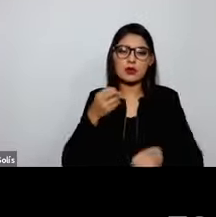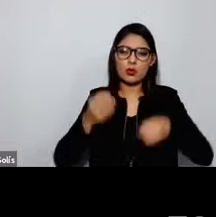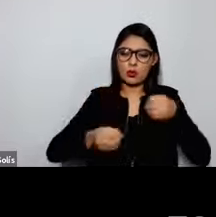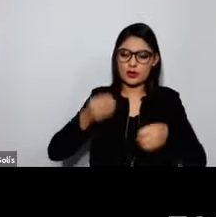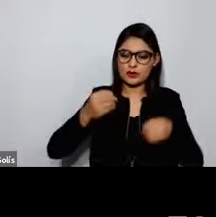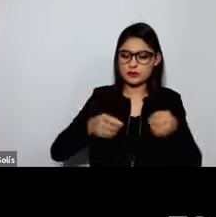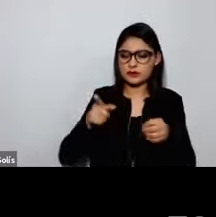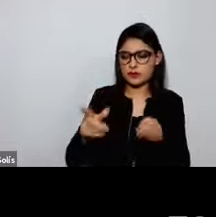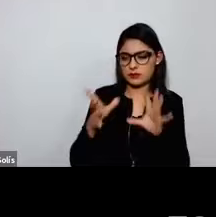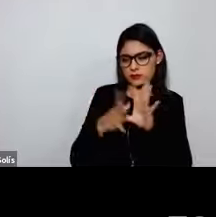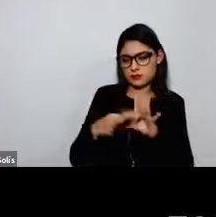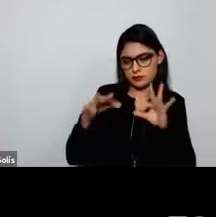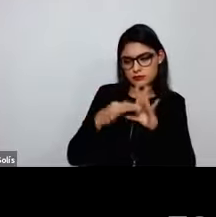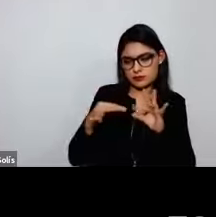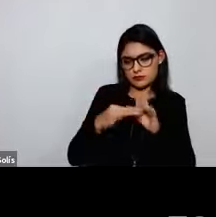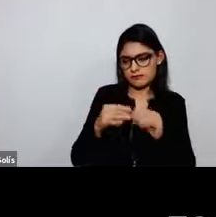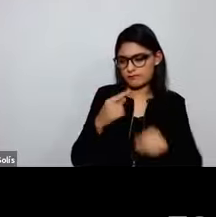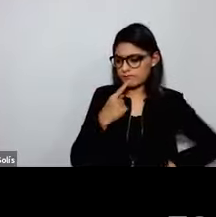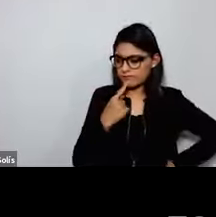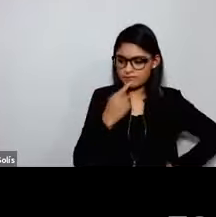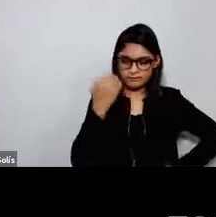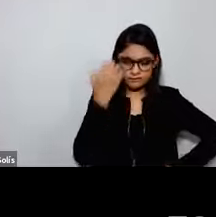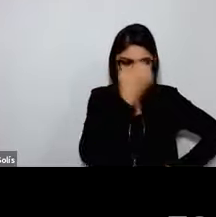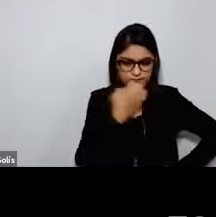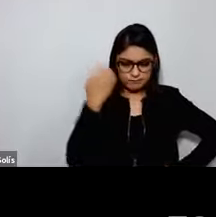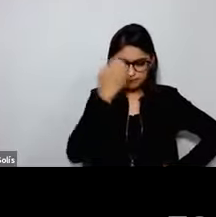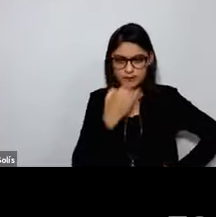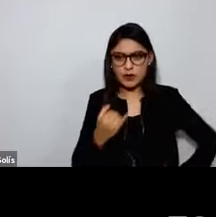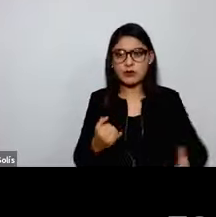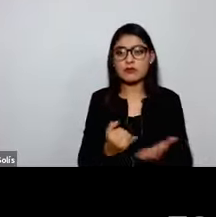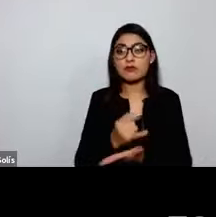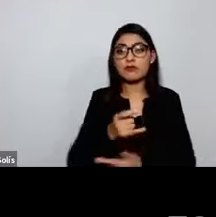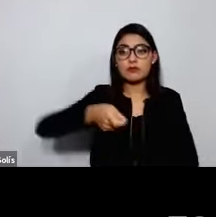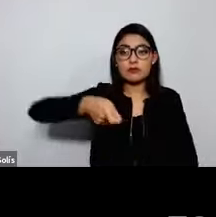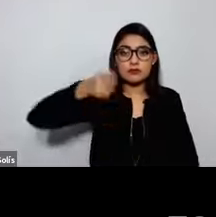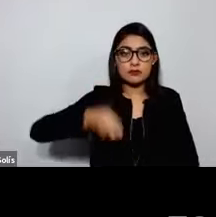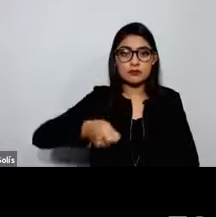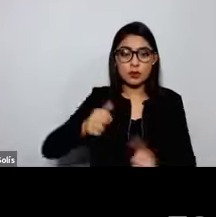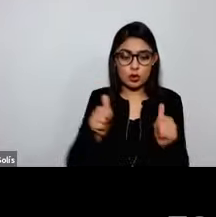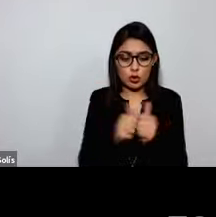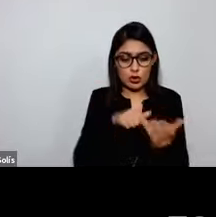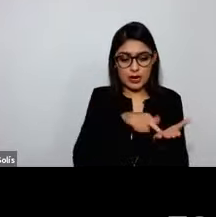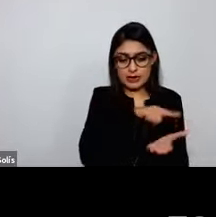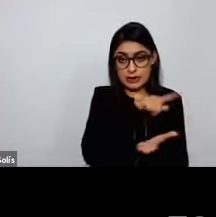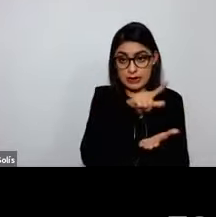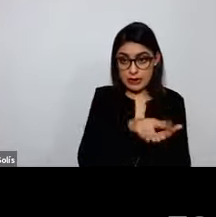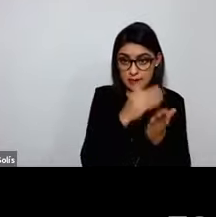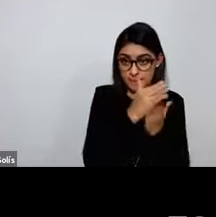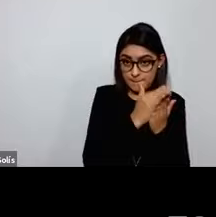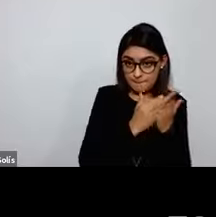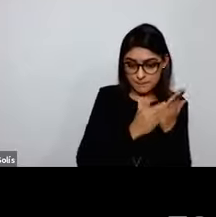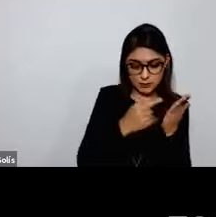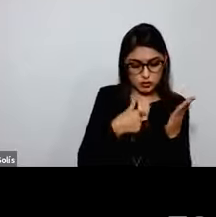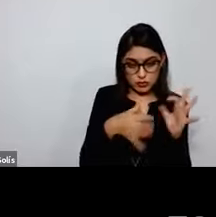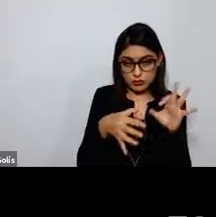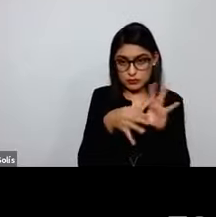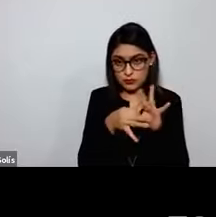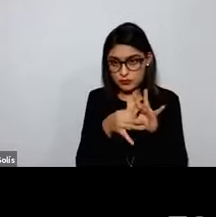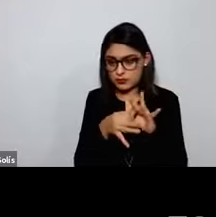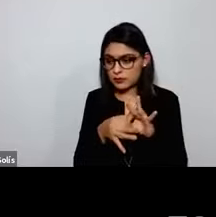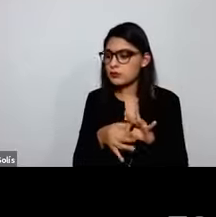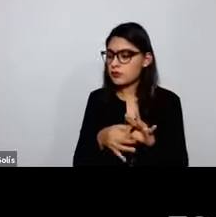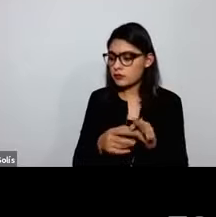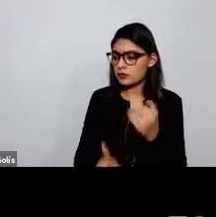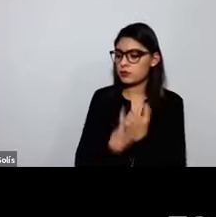que por los cauces que nos da la norma, por los cauces que nos dan las leyes, podamos solucionar esos conflictos y